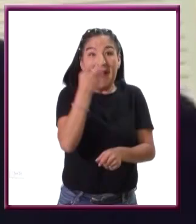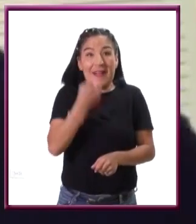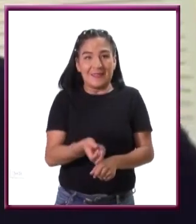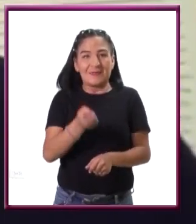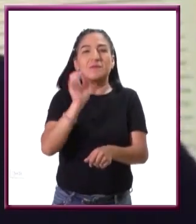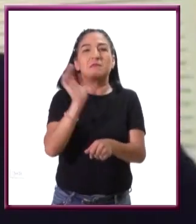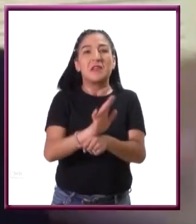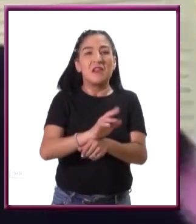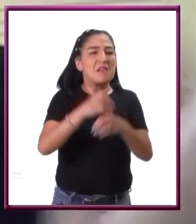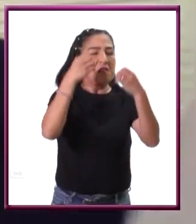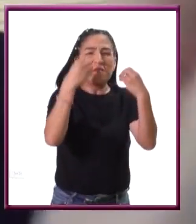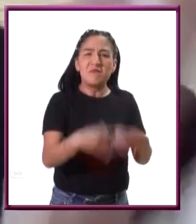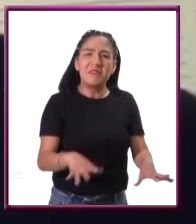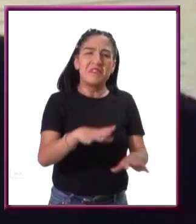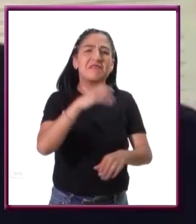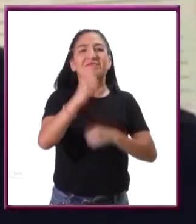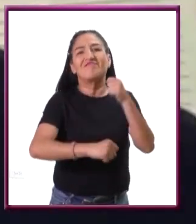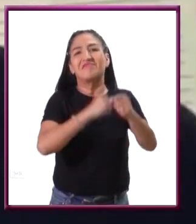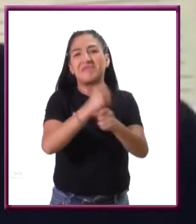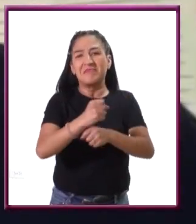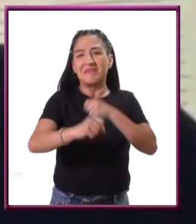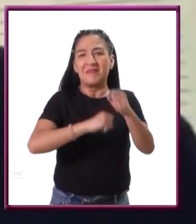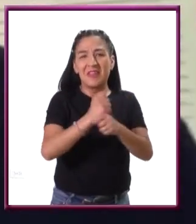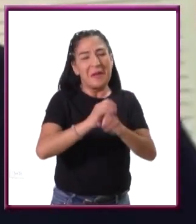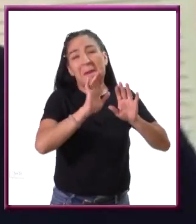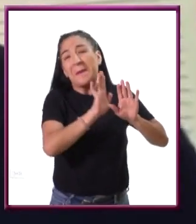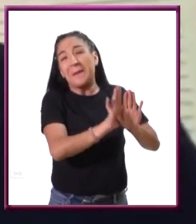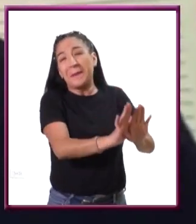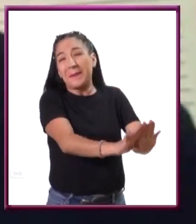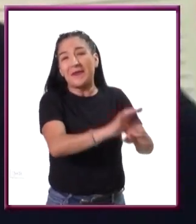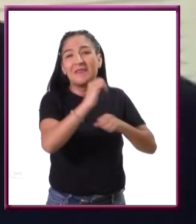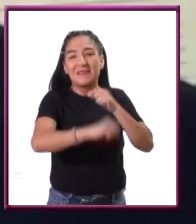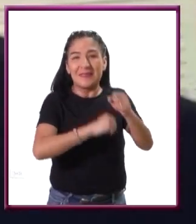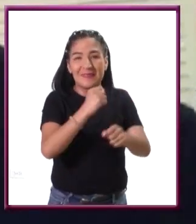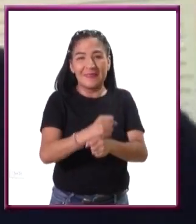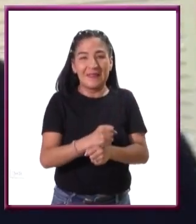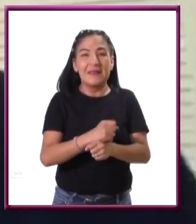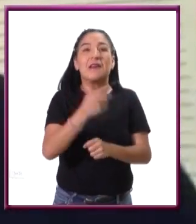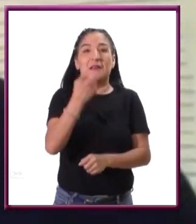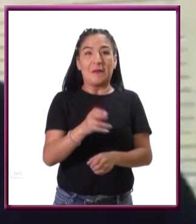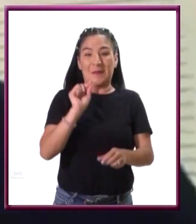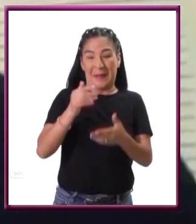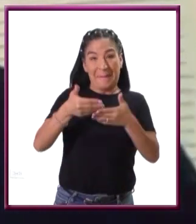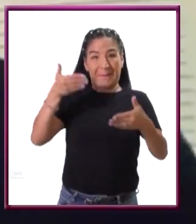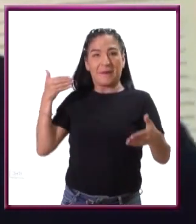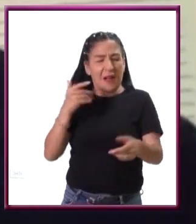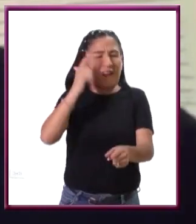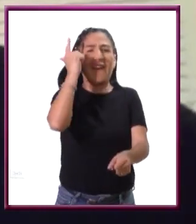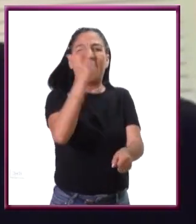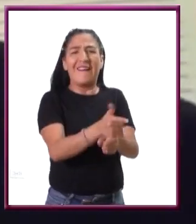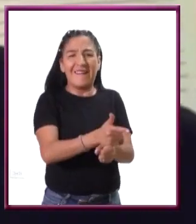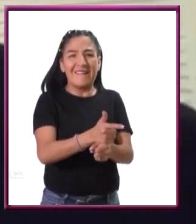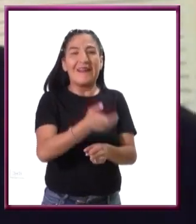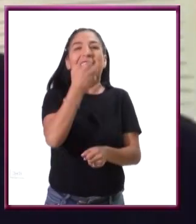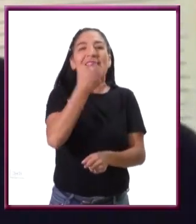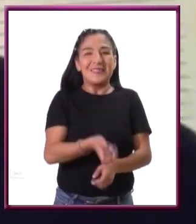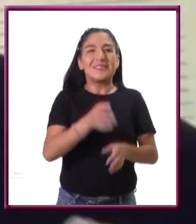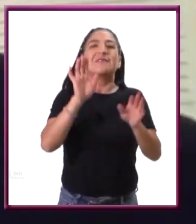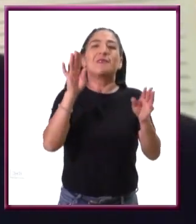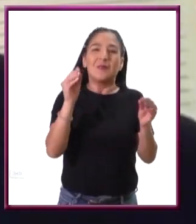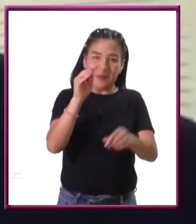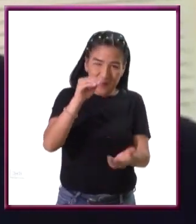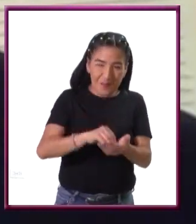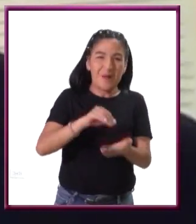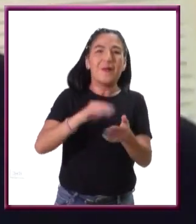muchos años, ¿no? Estuvo ahí embodegada y tiene relativamente poco tiempo que se descubrió. Entonces, por eso es que todavía los historiadores como que